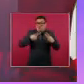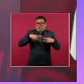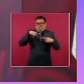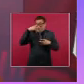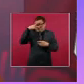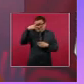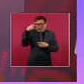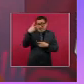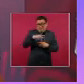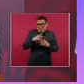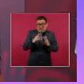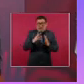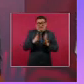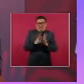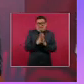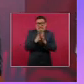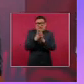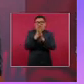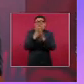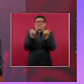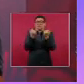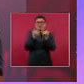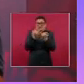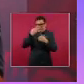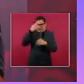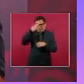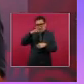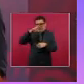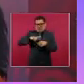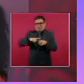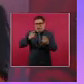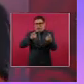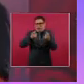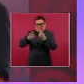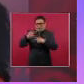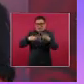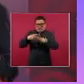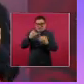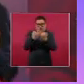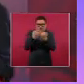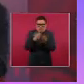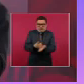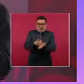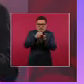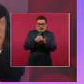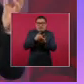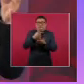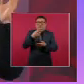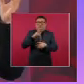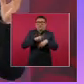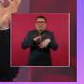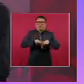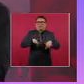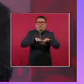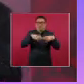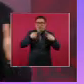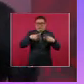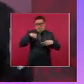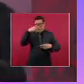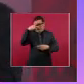mexicanos y también algunos extranjeros que ayudan, pero fundamentalmente los mexicanos. Y